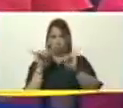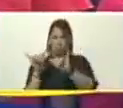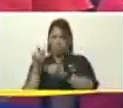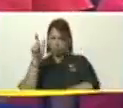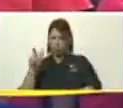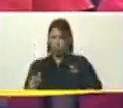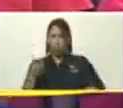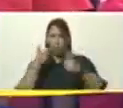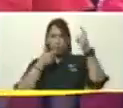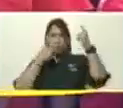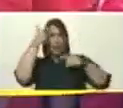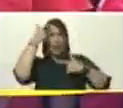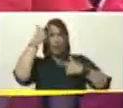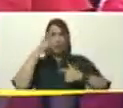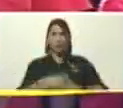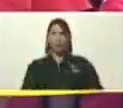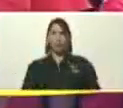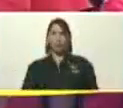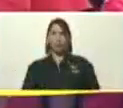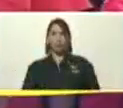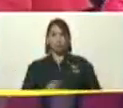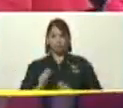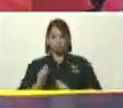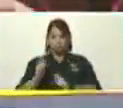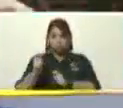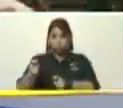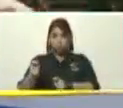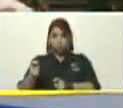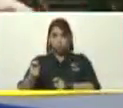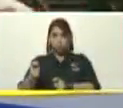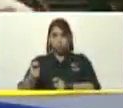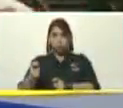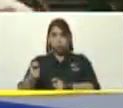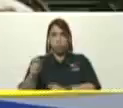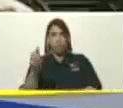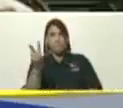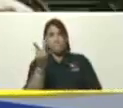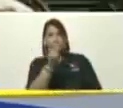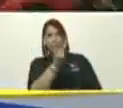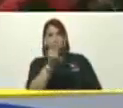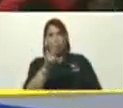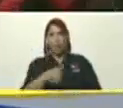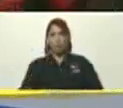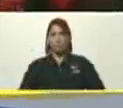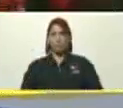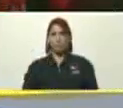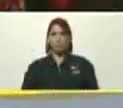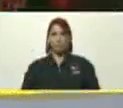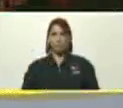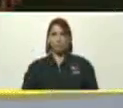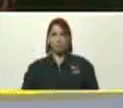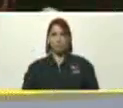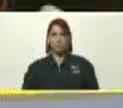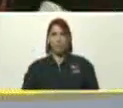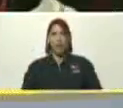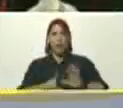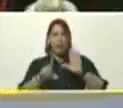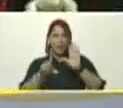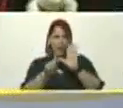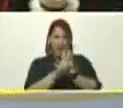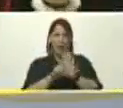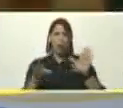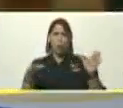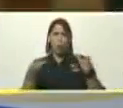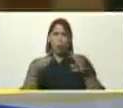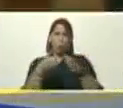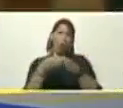Chávez le entregó a Venezuela la nueva ley orgánica de los